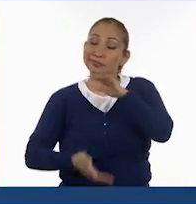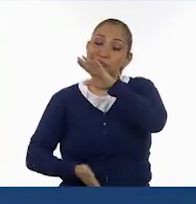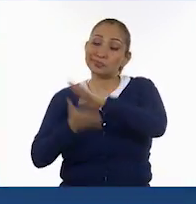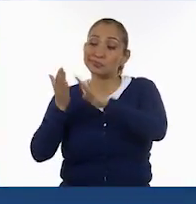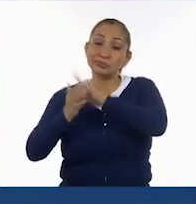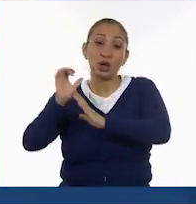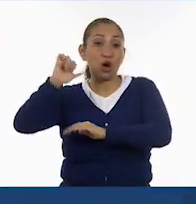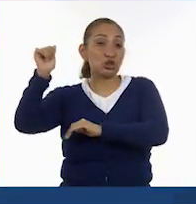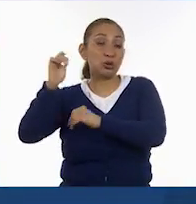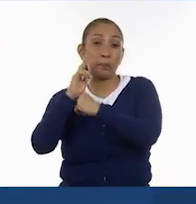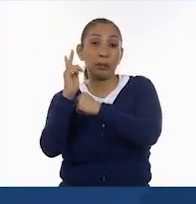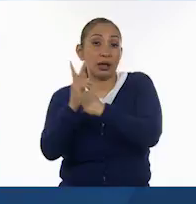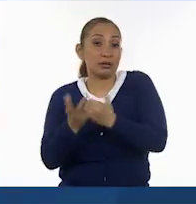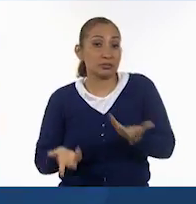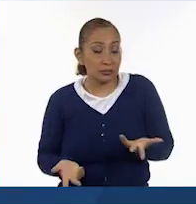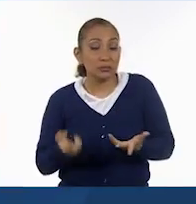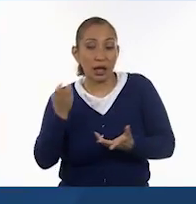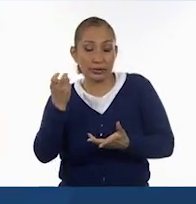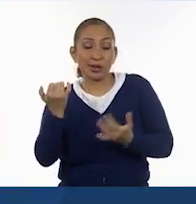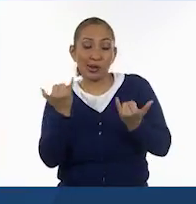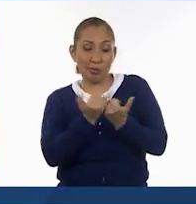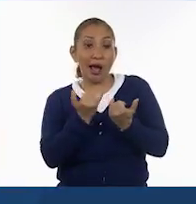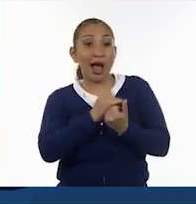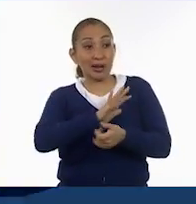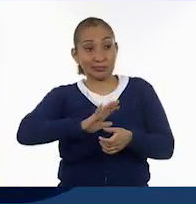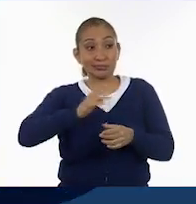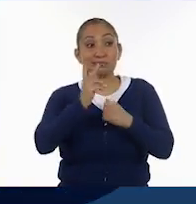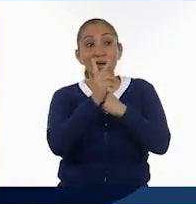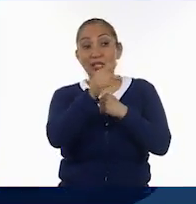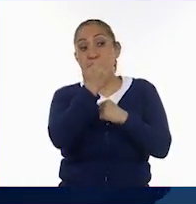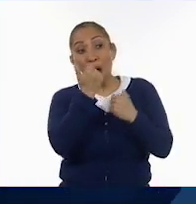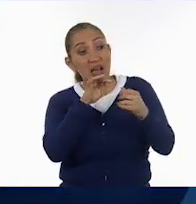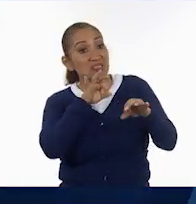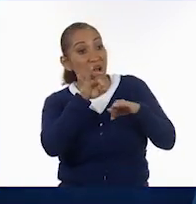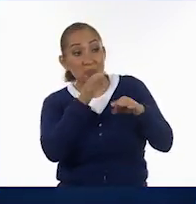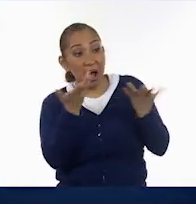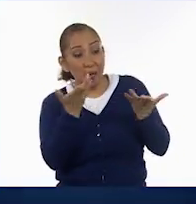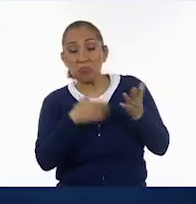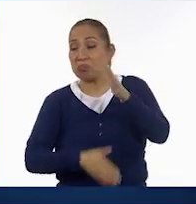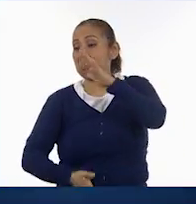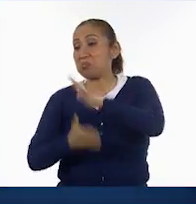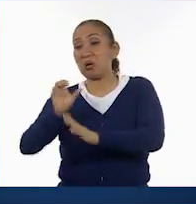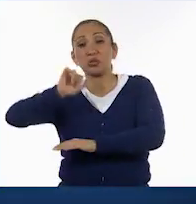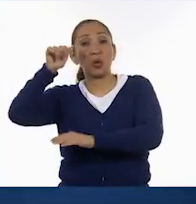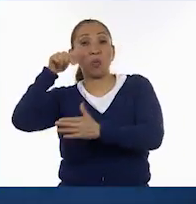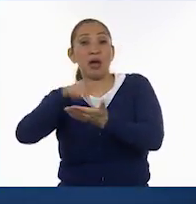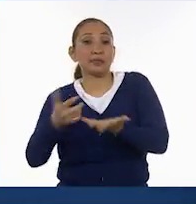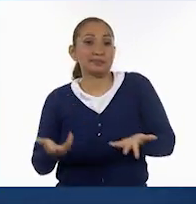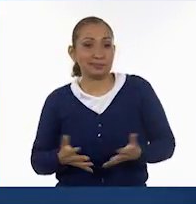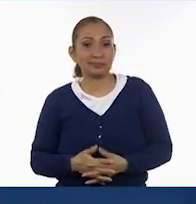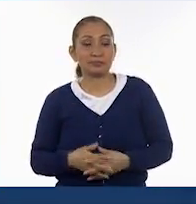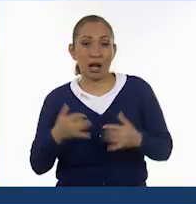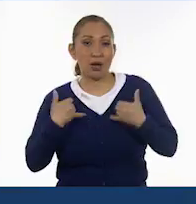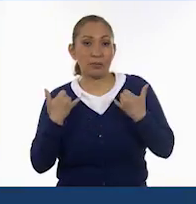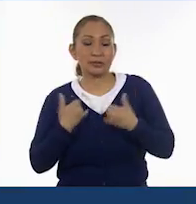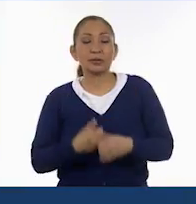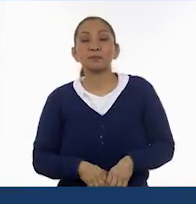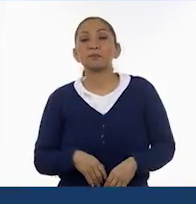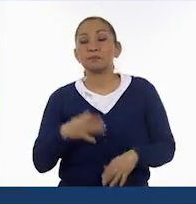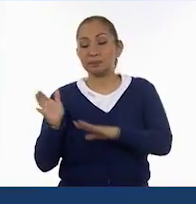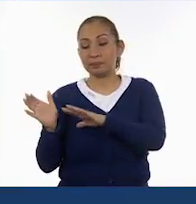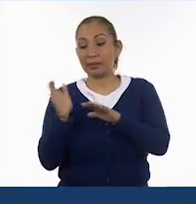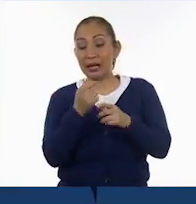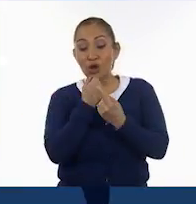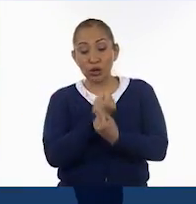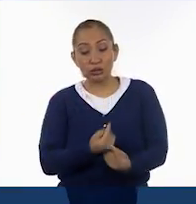emigren a otros lugares. Y esto pues va a pasar también en todos los países donde no haya esa oferta de empleo para los jóvenes. Así es. Mientras que la